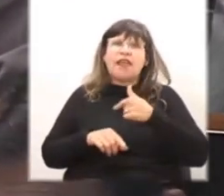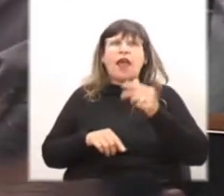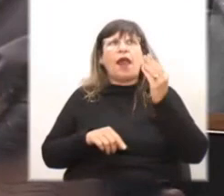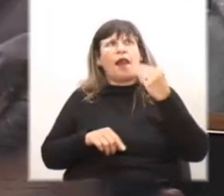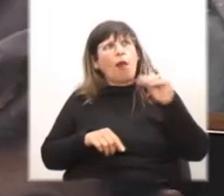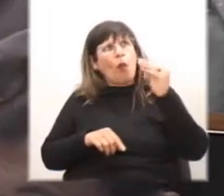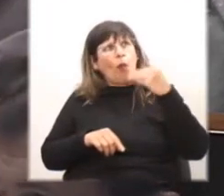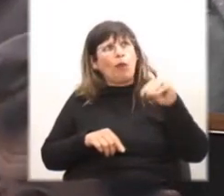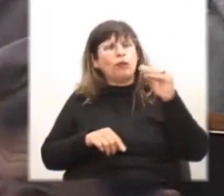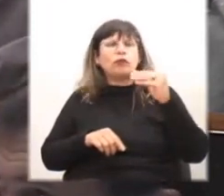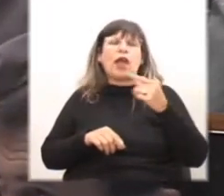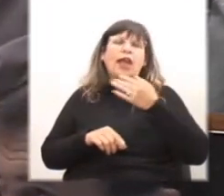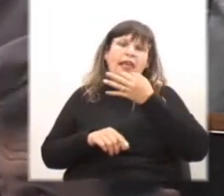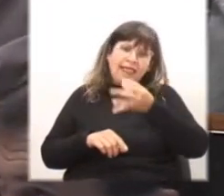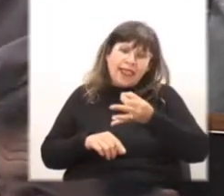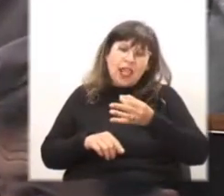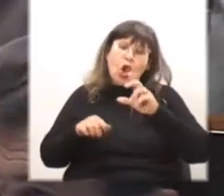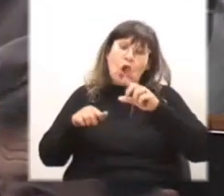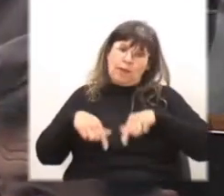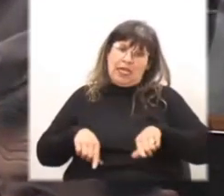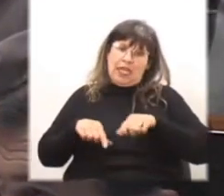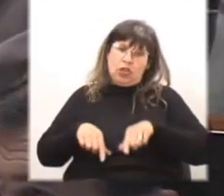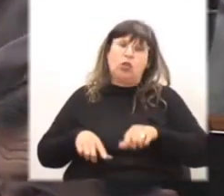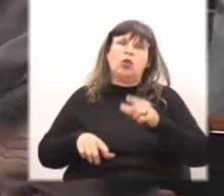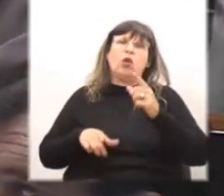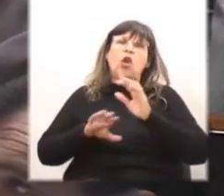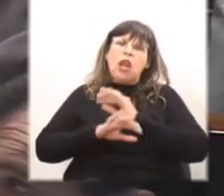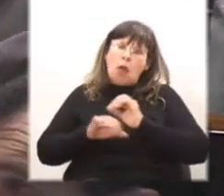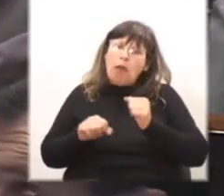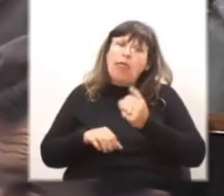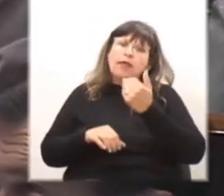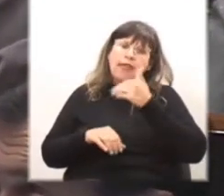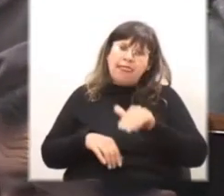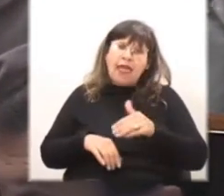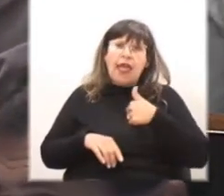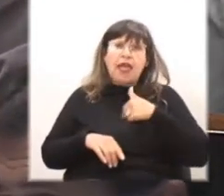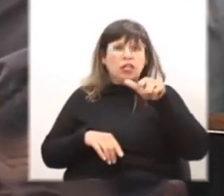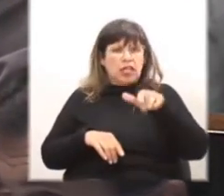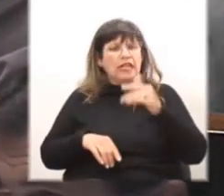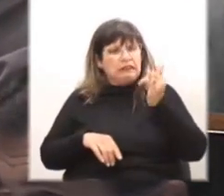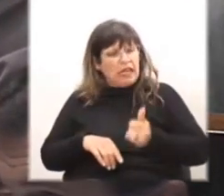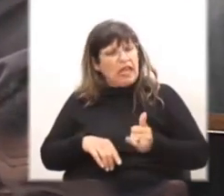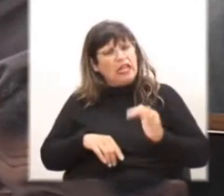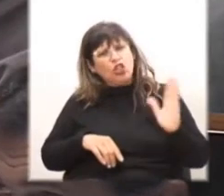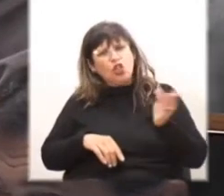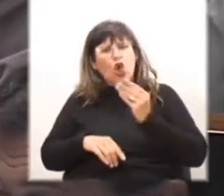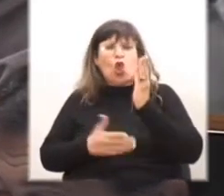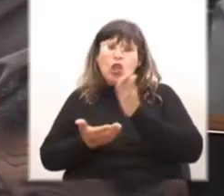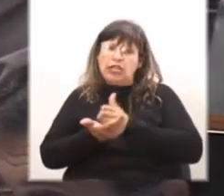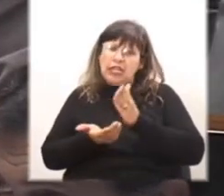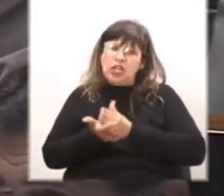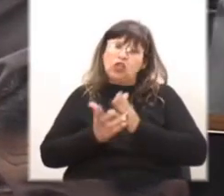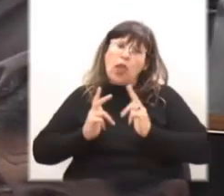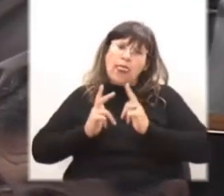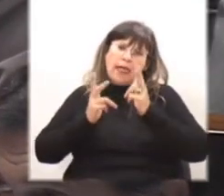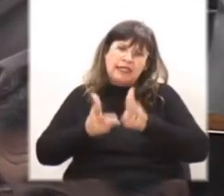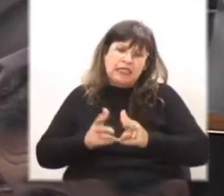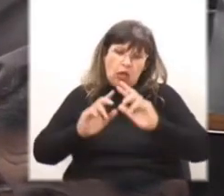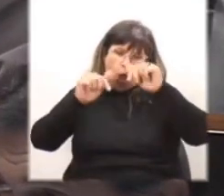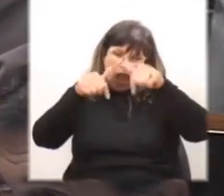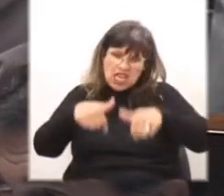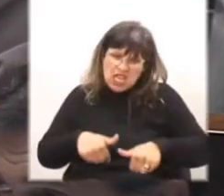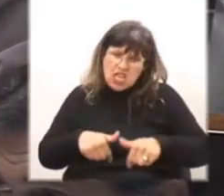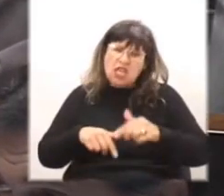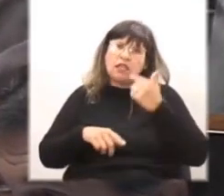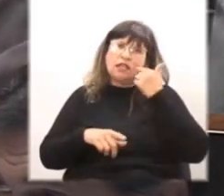que puso el señor ministro y las puedo comprender y él está en todo su derecho a decirlo aquí